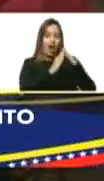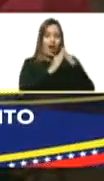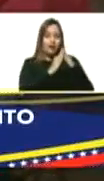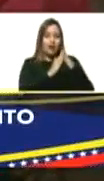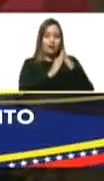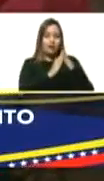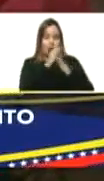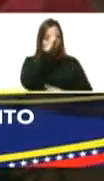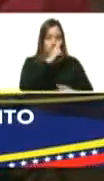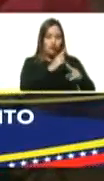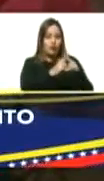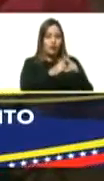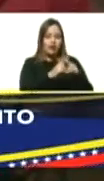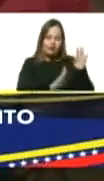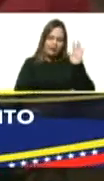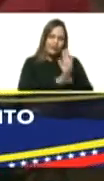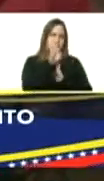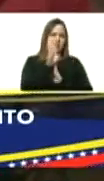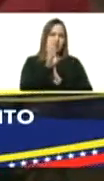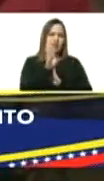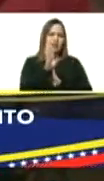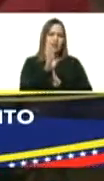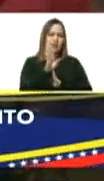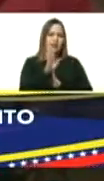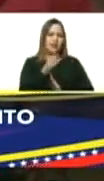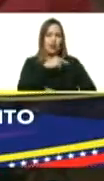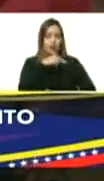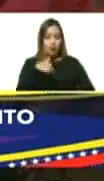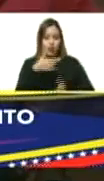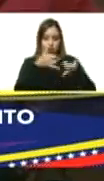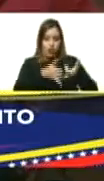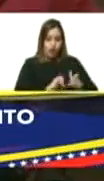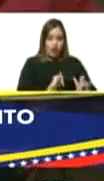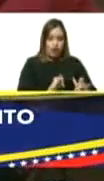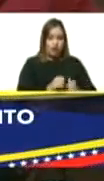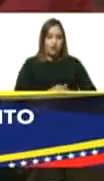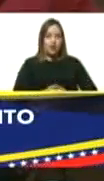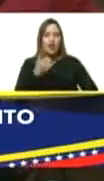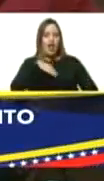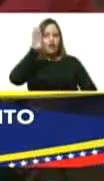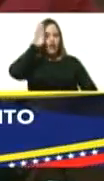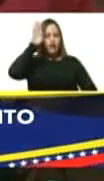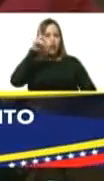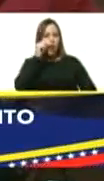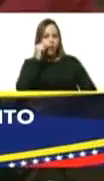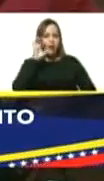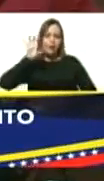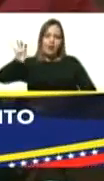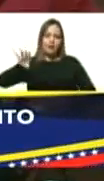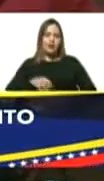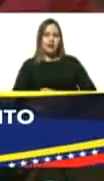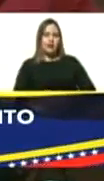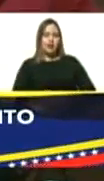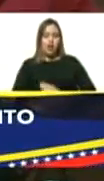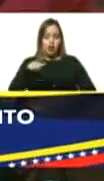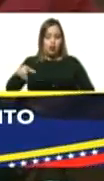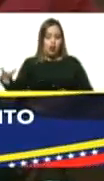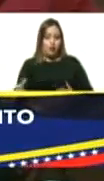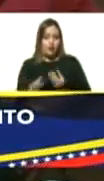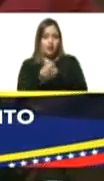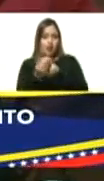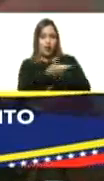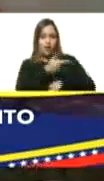el crecimiento de nuestro nuevo retoño, nuestro hijo, que serán los hombres futuros de la patria. Aquí me encuentro acompañado de nuestro gobernador